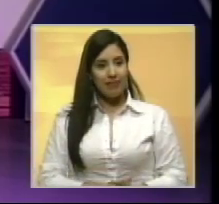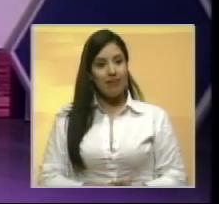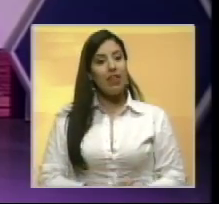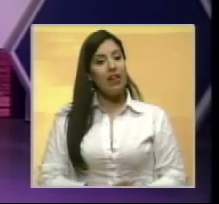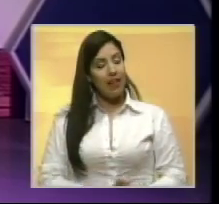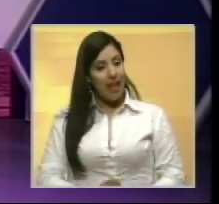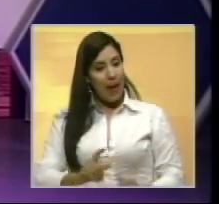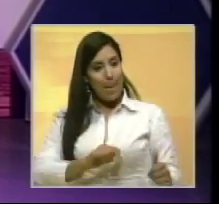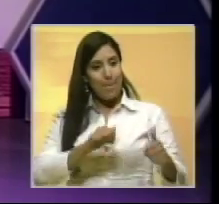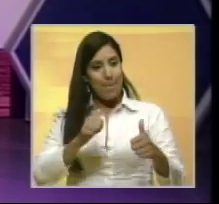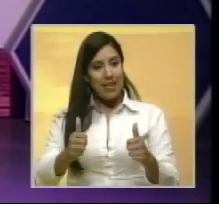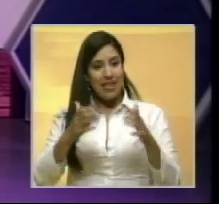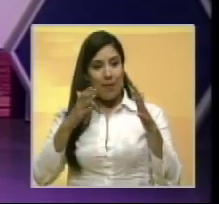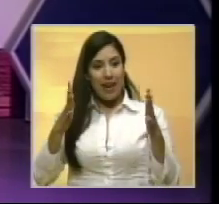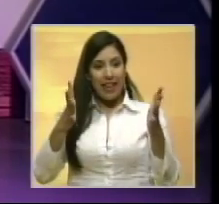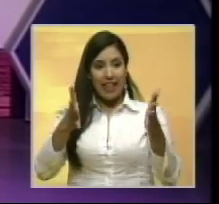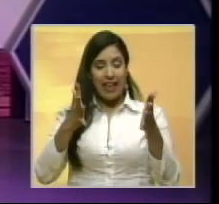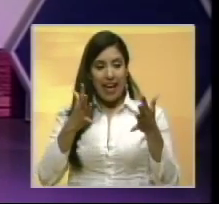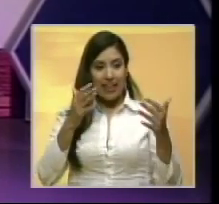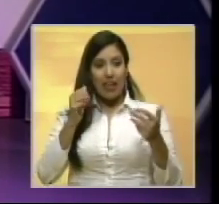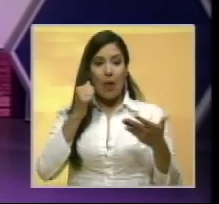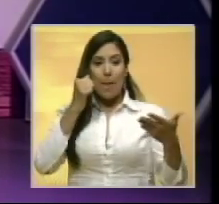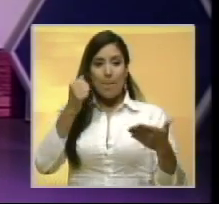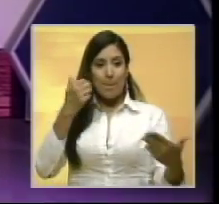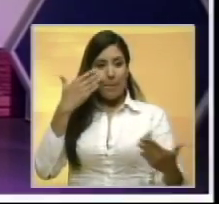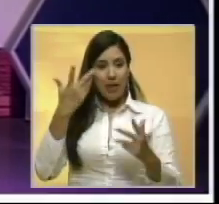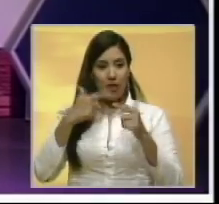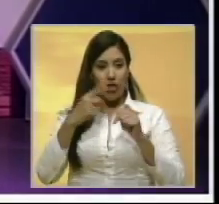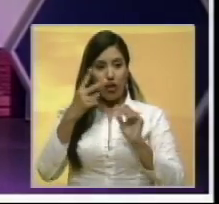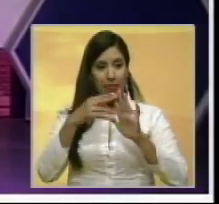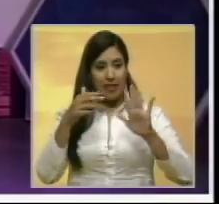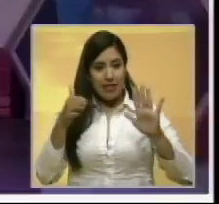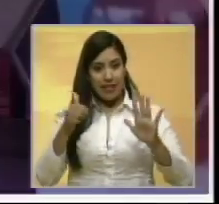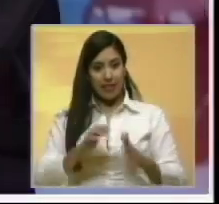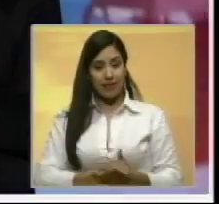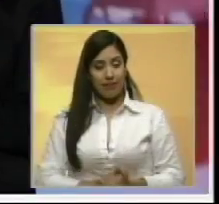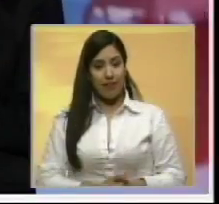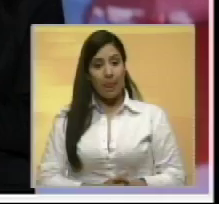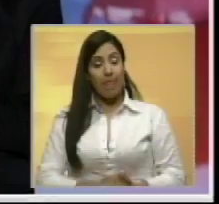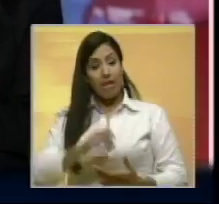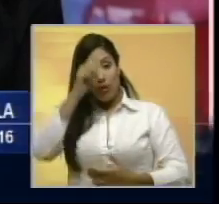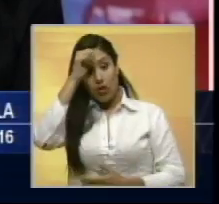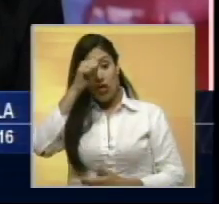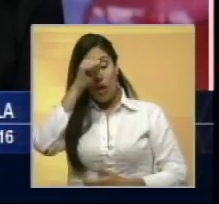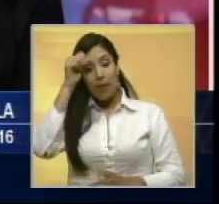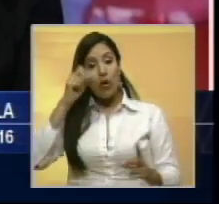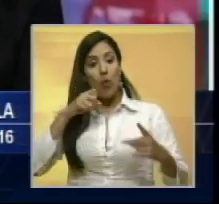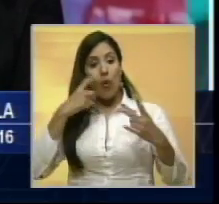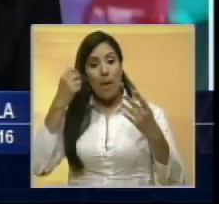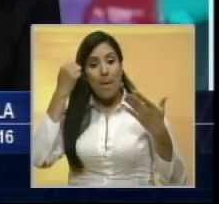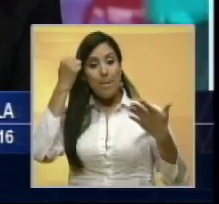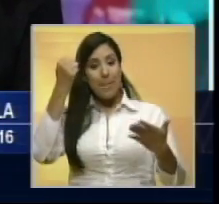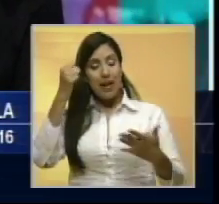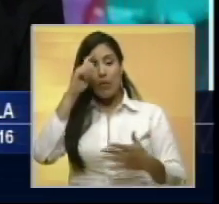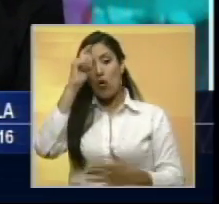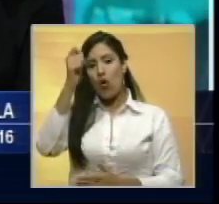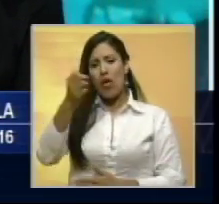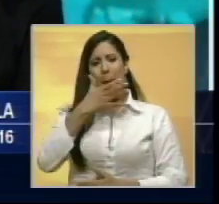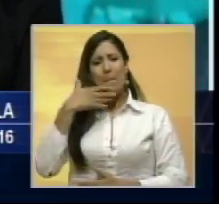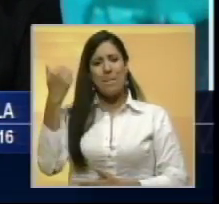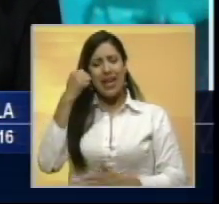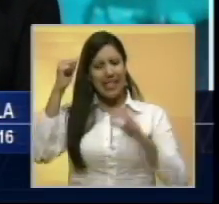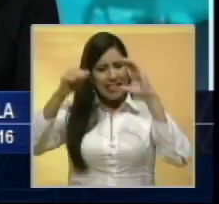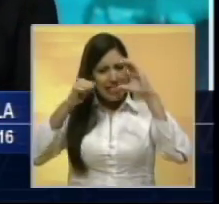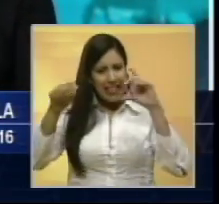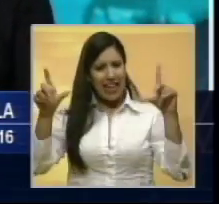Estrellas. Comenzamos con los grandes ganadores de los premios Teen Choice Awards 2016. Este domingo se celebraron los premios que reconocen lo mejor del